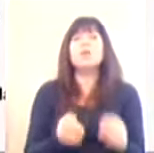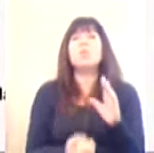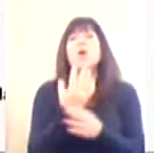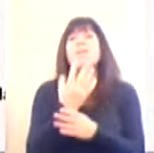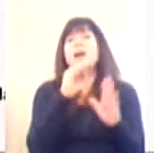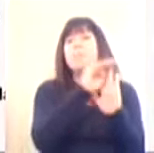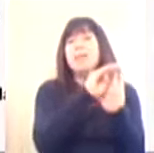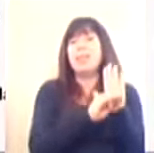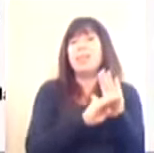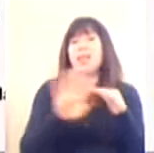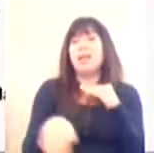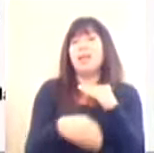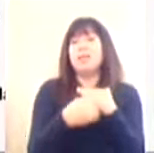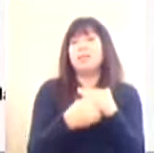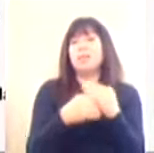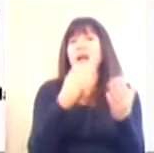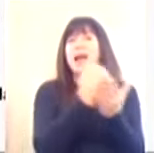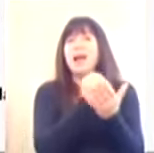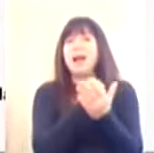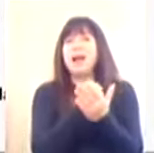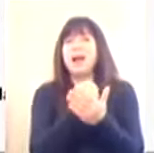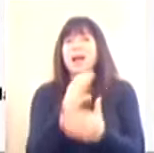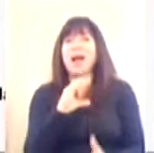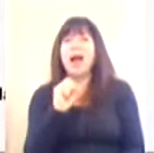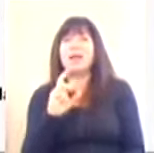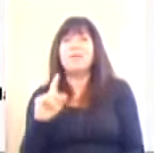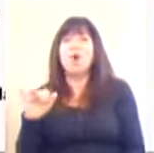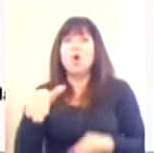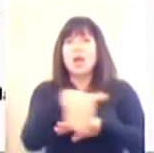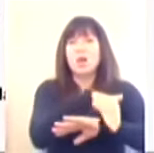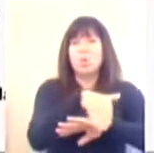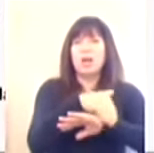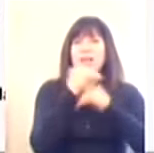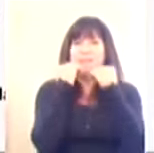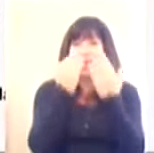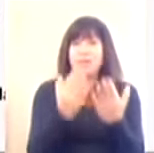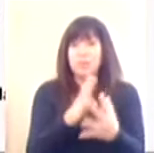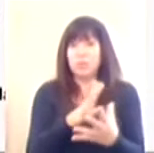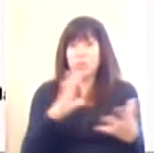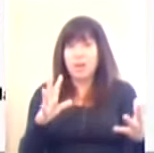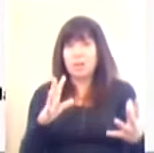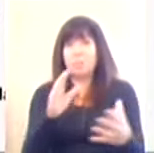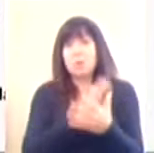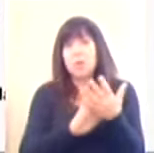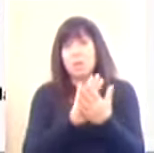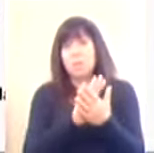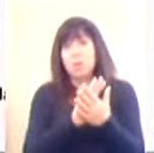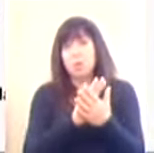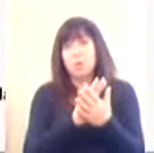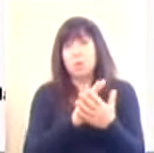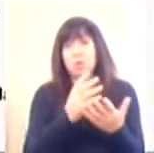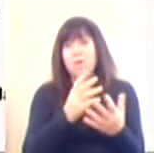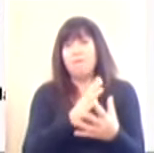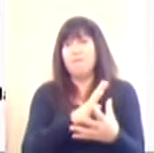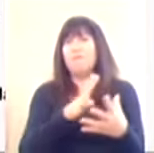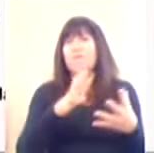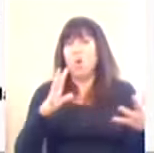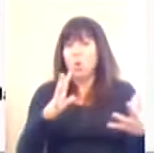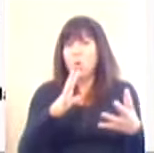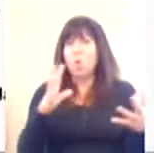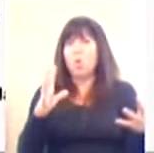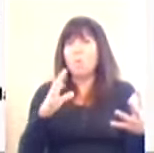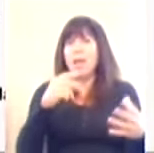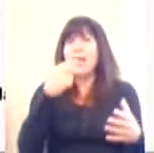medidas adicionales para alcanzar carbono neutralidad que tienen grandes beneficios? Por ejemplo, taxis eléctricos, un enorme volumen va a ser de aquí